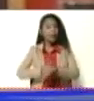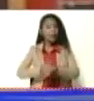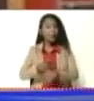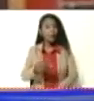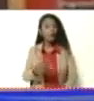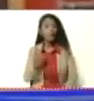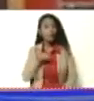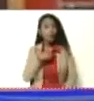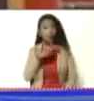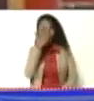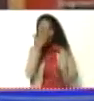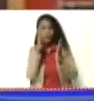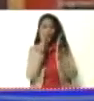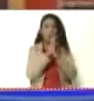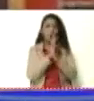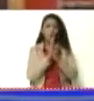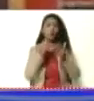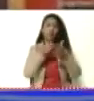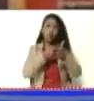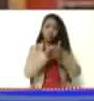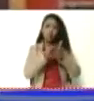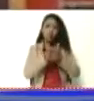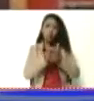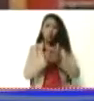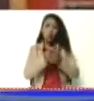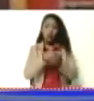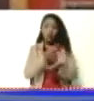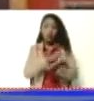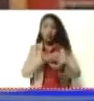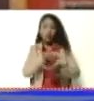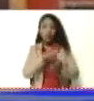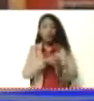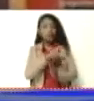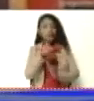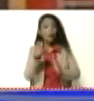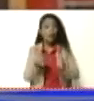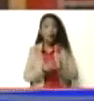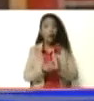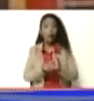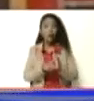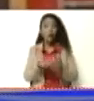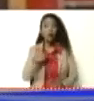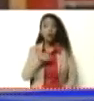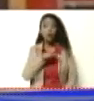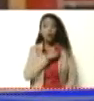hemos enfrentado la crisis general y hemos estado